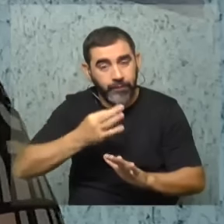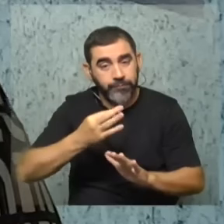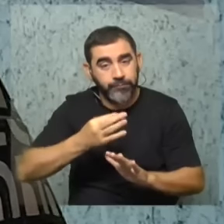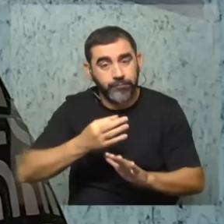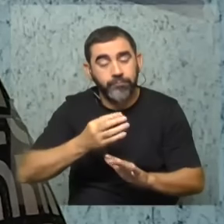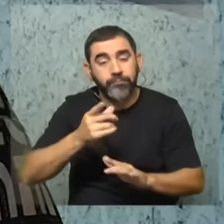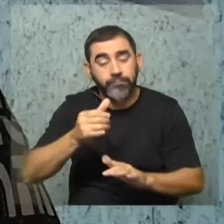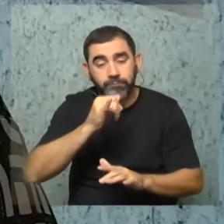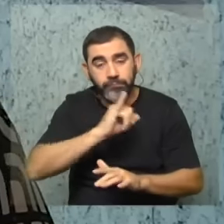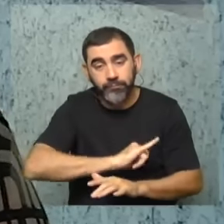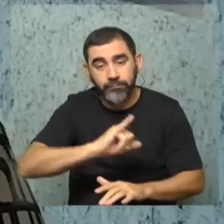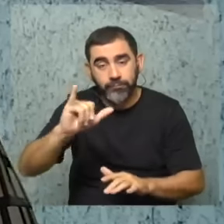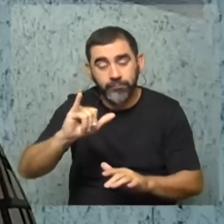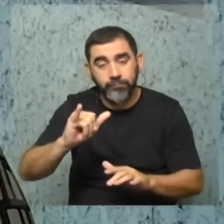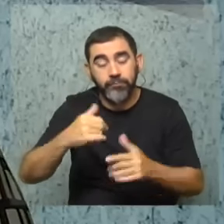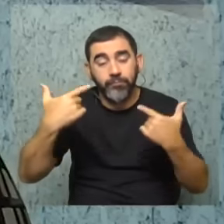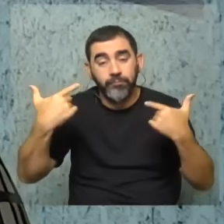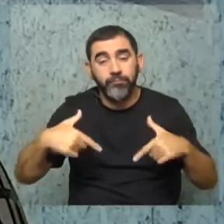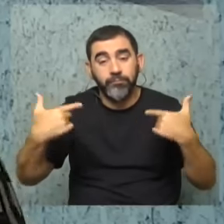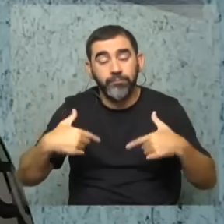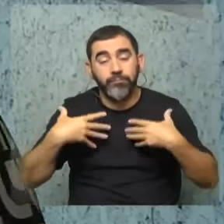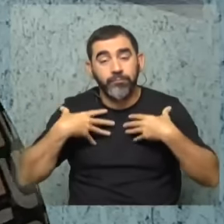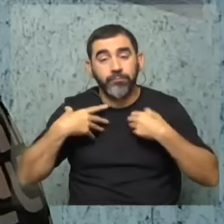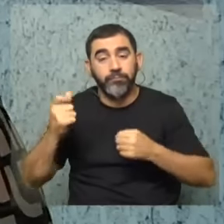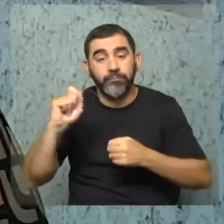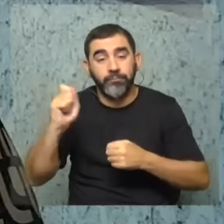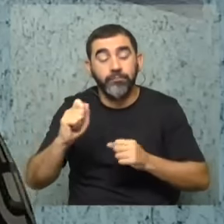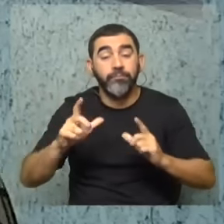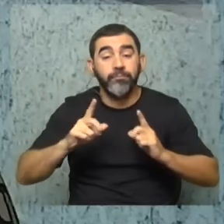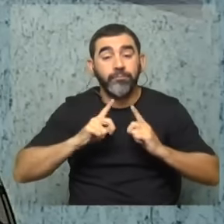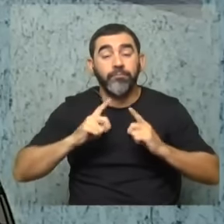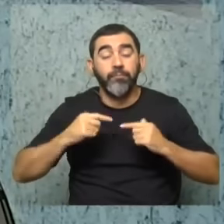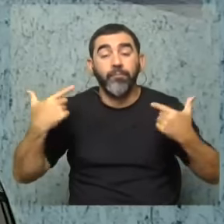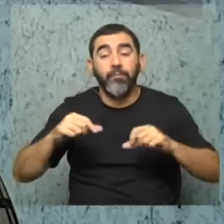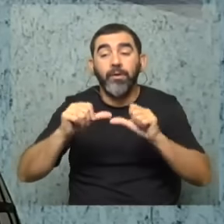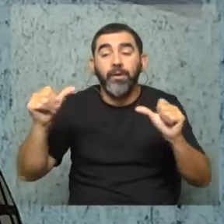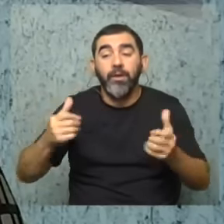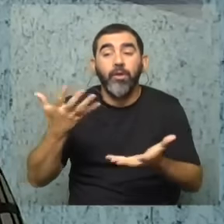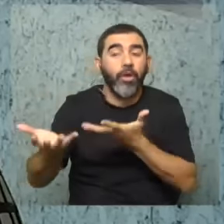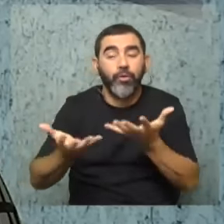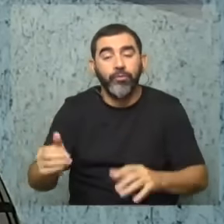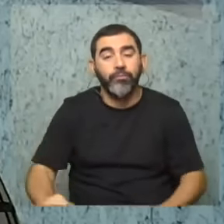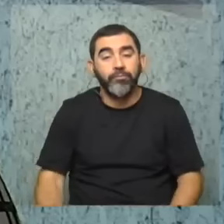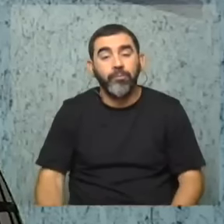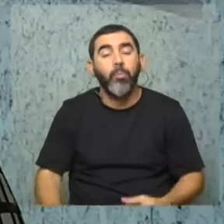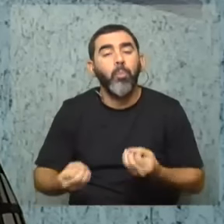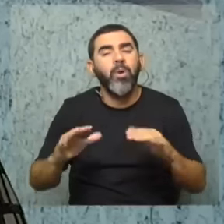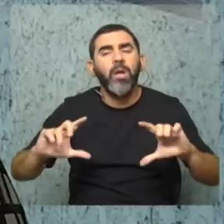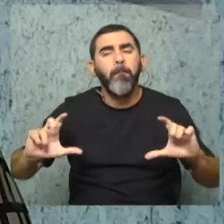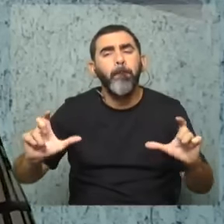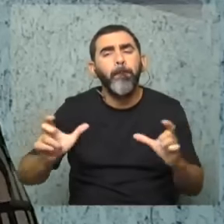a a presentar al ministerio para que lo que esperamos es que el Ministerio actúe A qué se debe la disminución en las